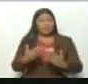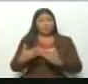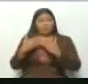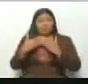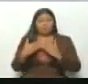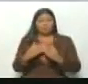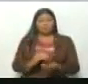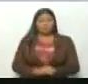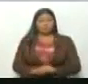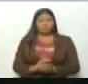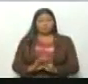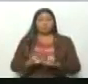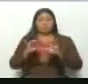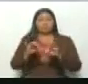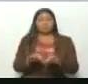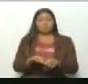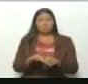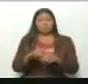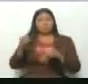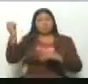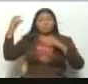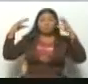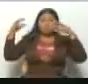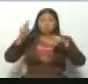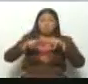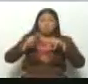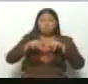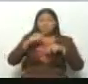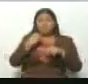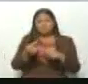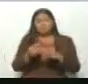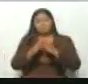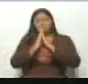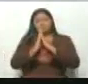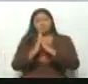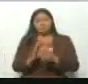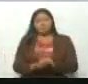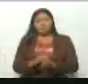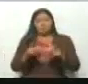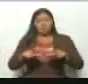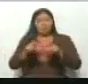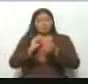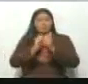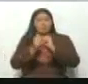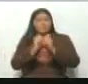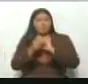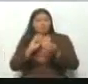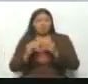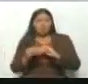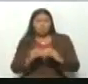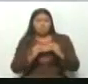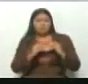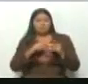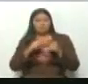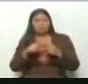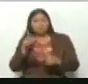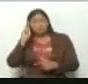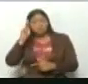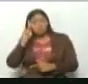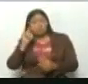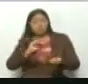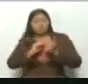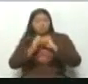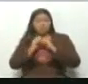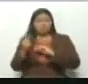pupitres, de iluminación. Los niños me hablaban a mí, por favor, la cancha, para recuperar la cancha deportiva. Entonces estaba el profesor de